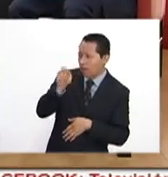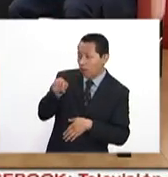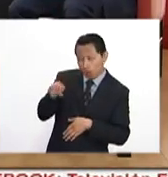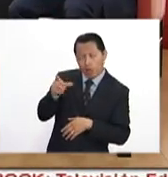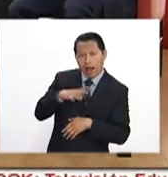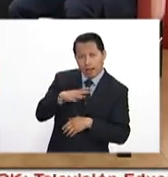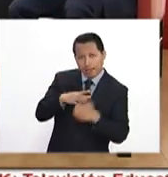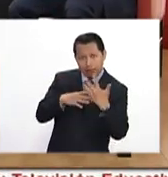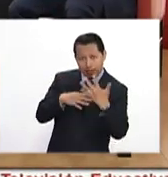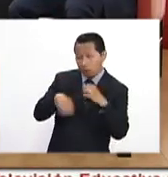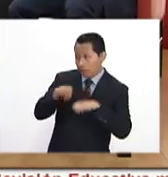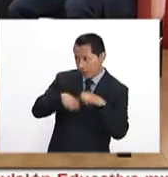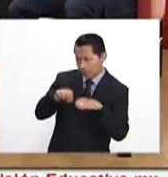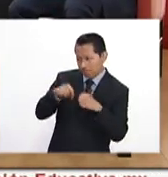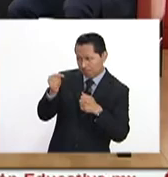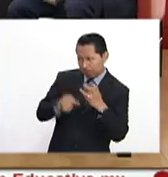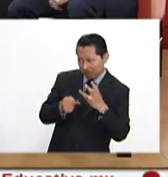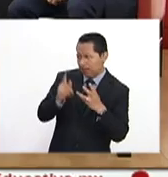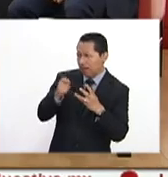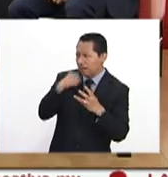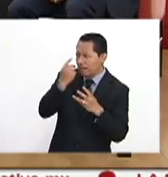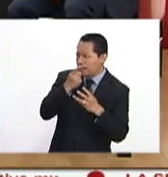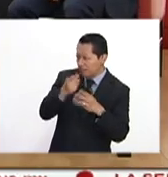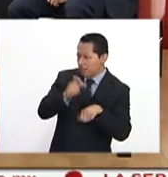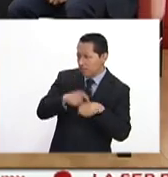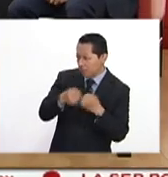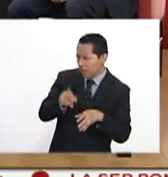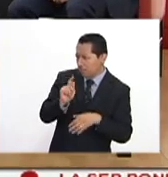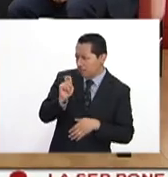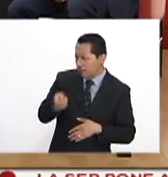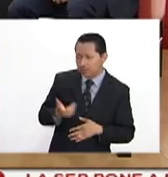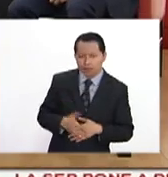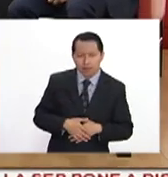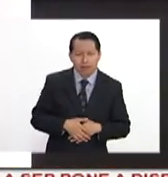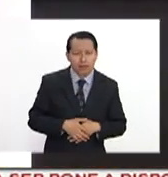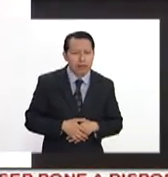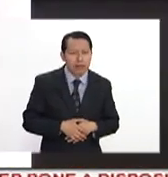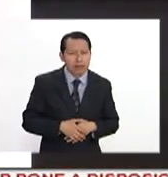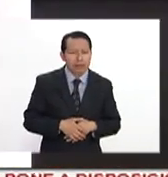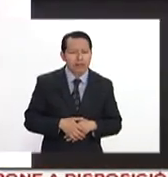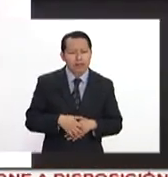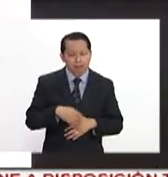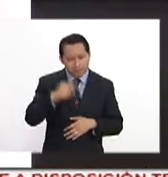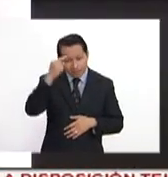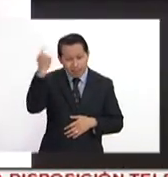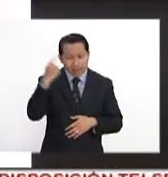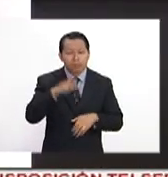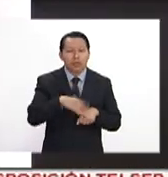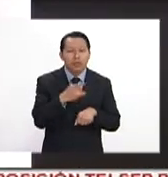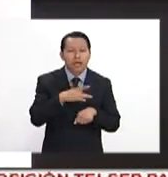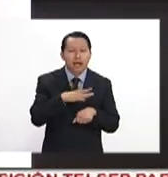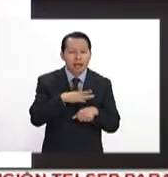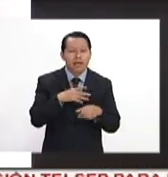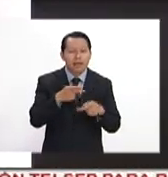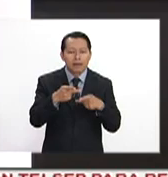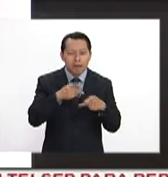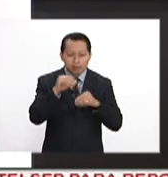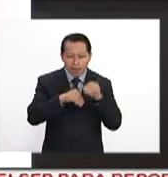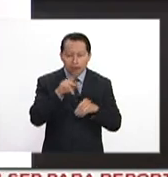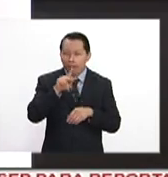ya 5 empresas, etcétera, etcétera? ¿Qué significa eso, no perder el tiempo? Es muy fácil perderte en la